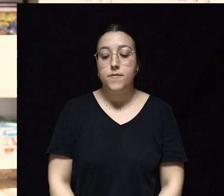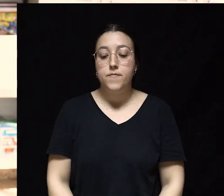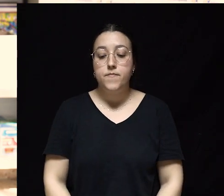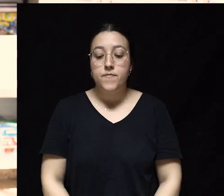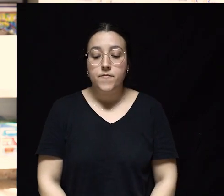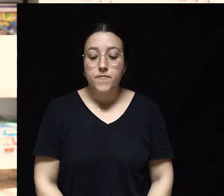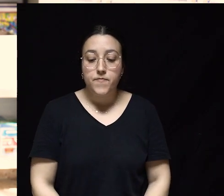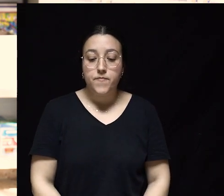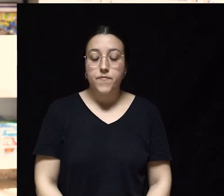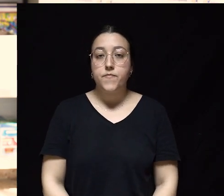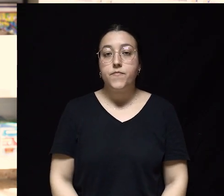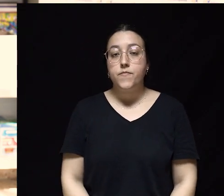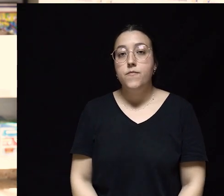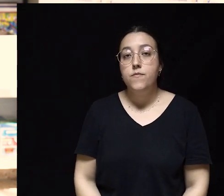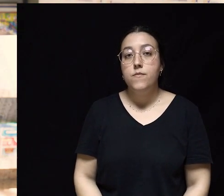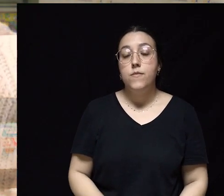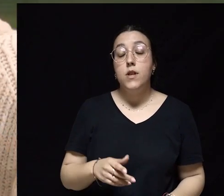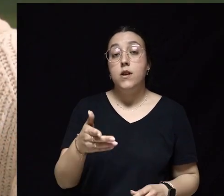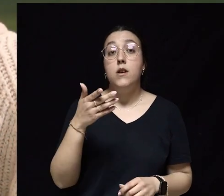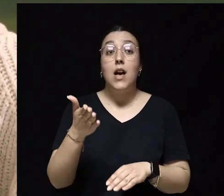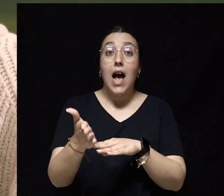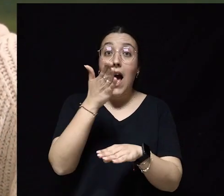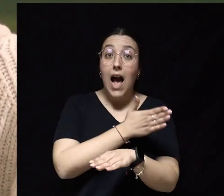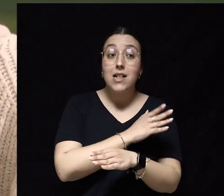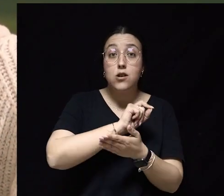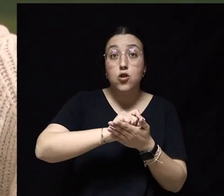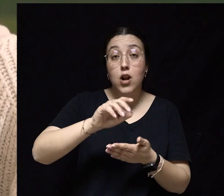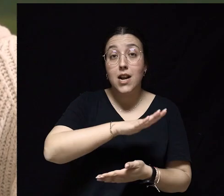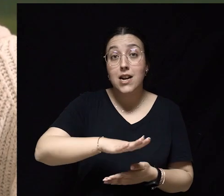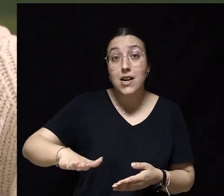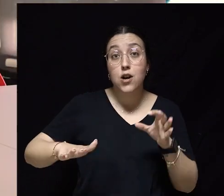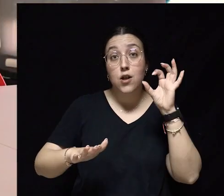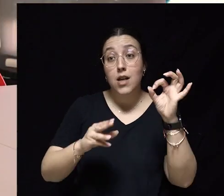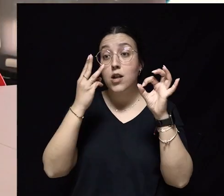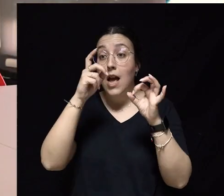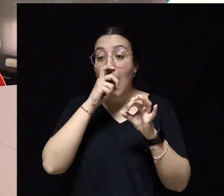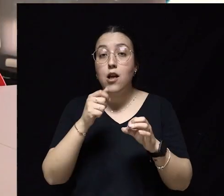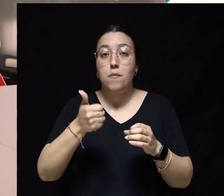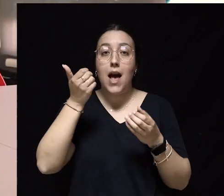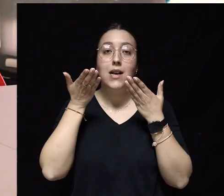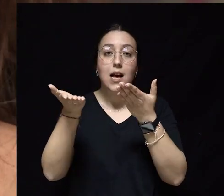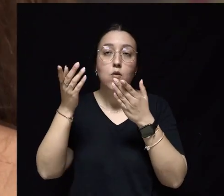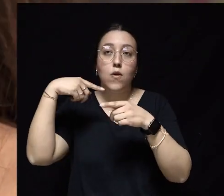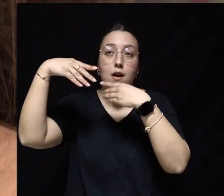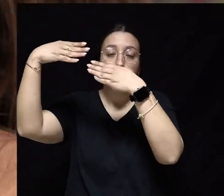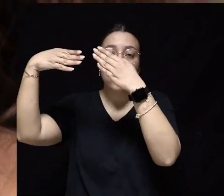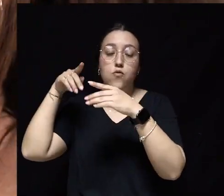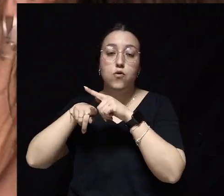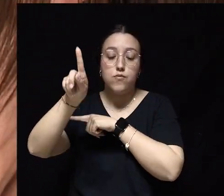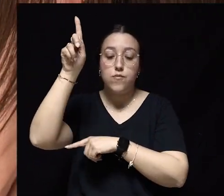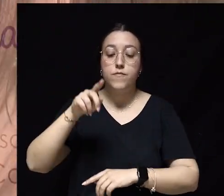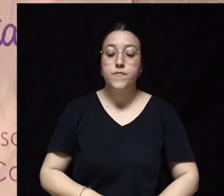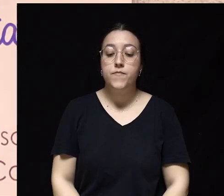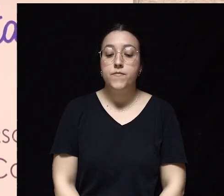oportunidades, yo creo que es muy favorecedor. Hay que atajarlo y ponerle medios ya, o sea, cuando antes escolaricemos, menos desventajas